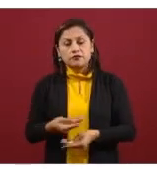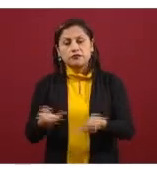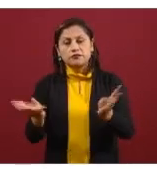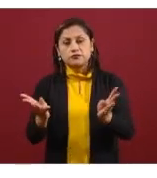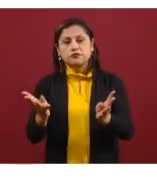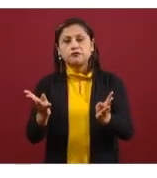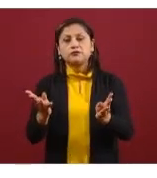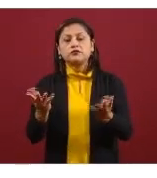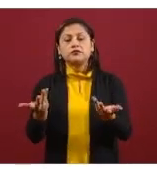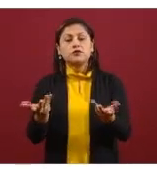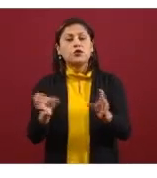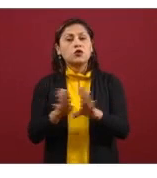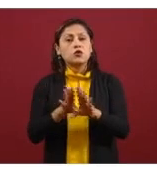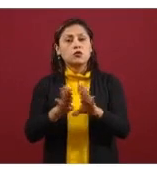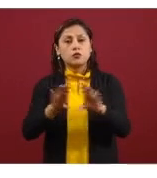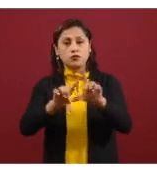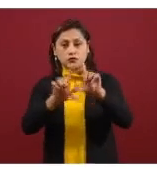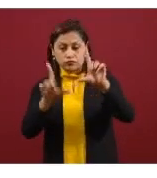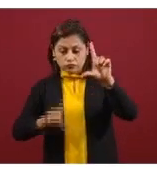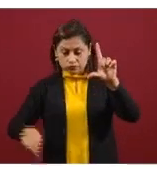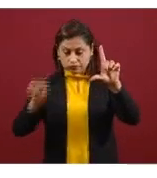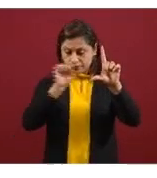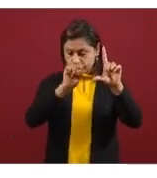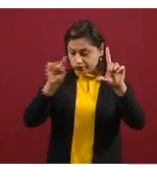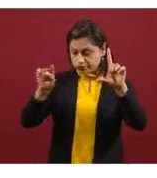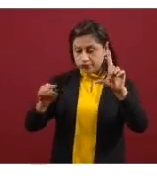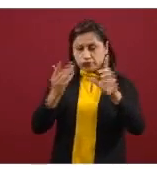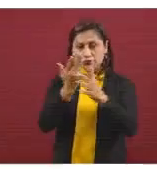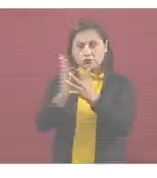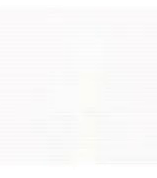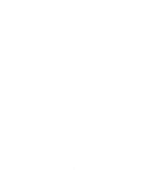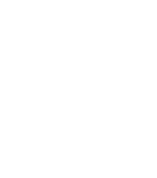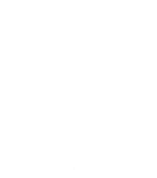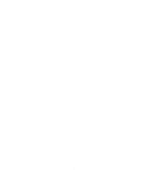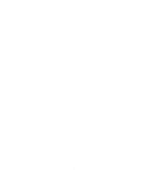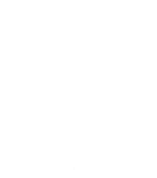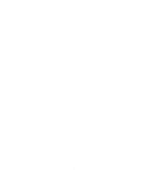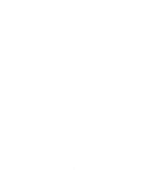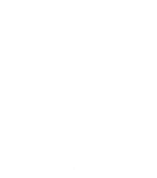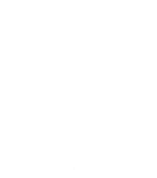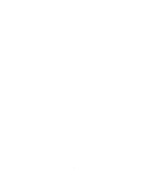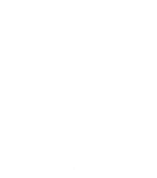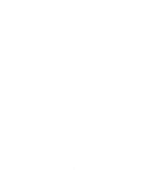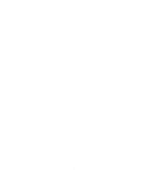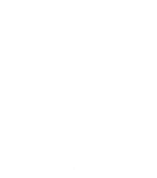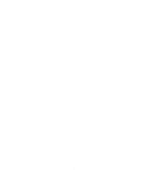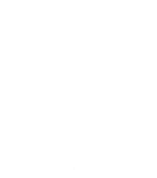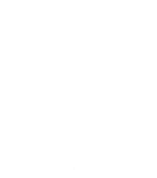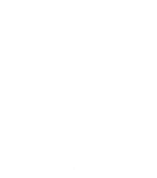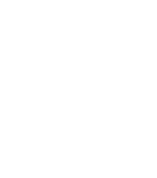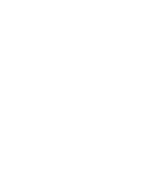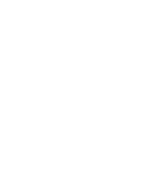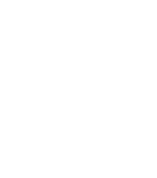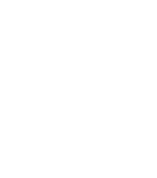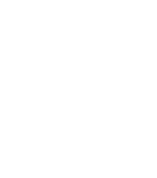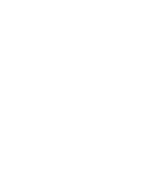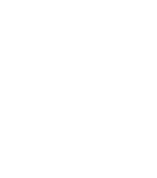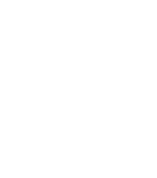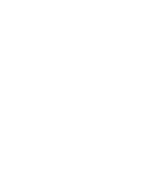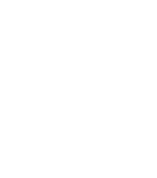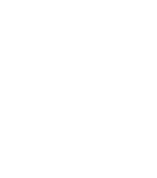de 4 zonas para fortalecer el abasto en todas las unidades médicas. No volverá a